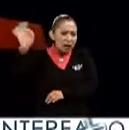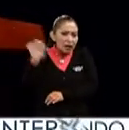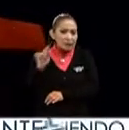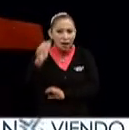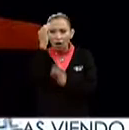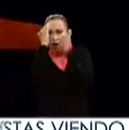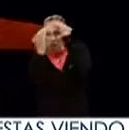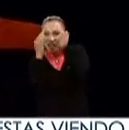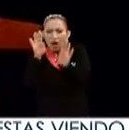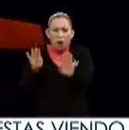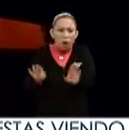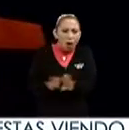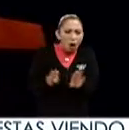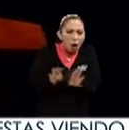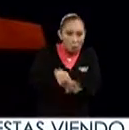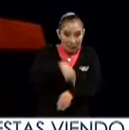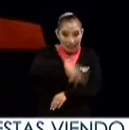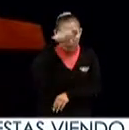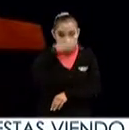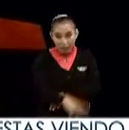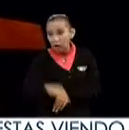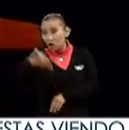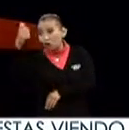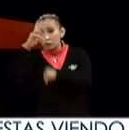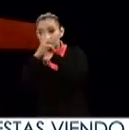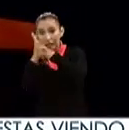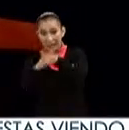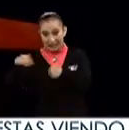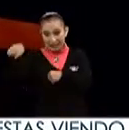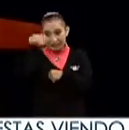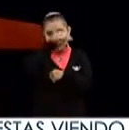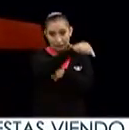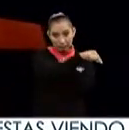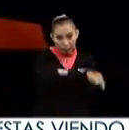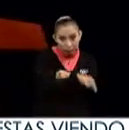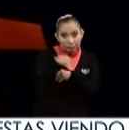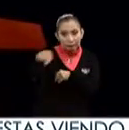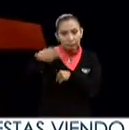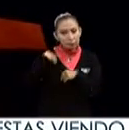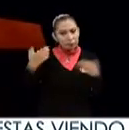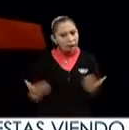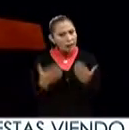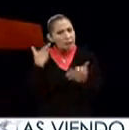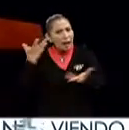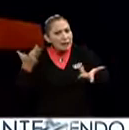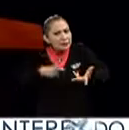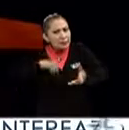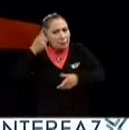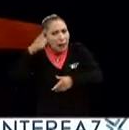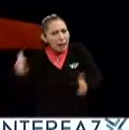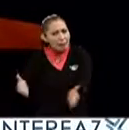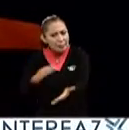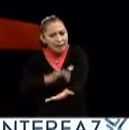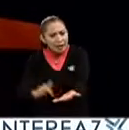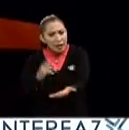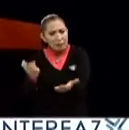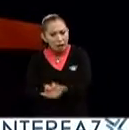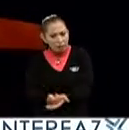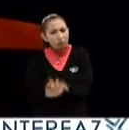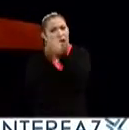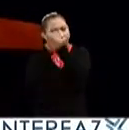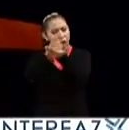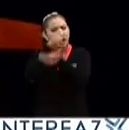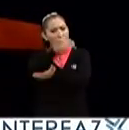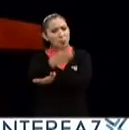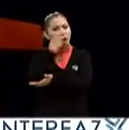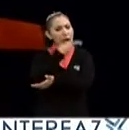de conocer cómo, tanto en México como en otras partes del mundo, se impulsan procesos lectores que reivindican